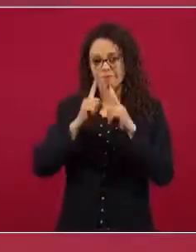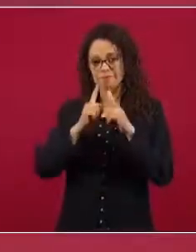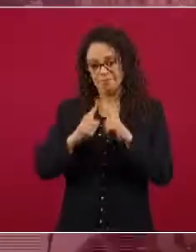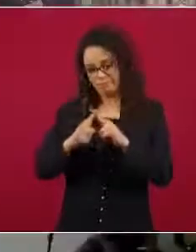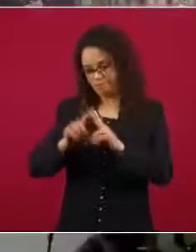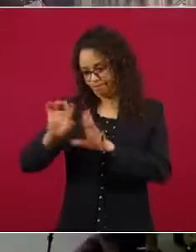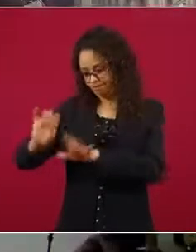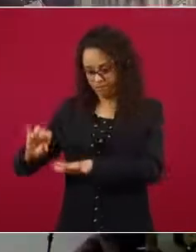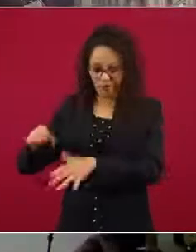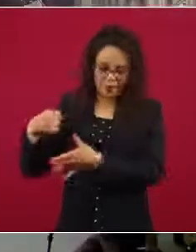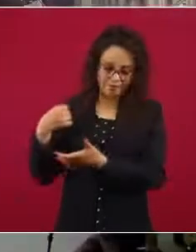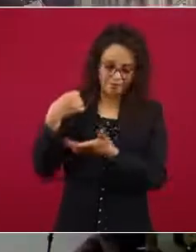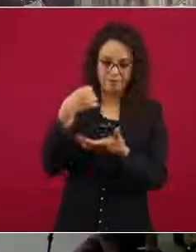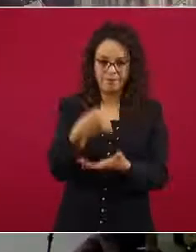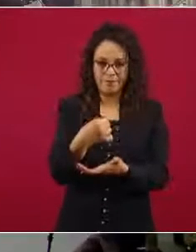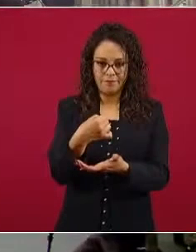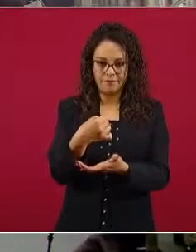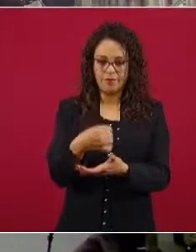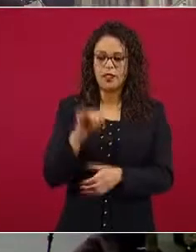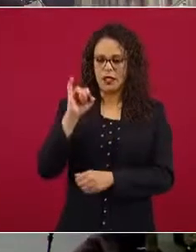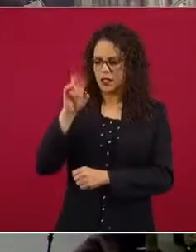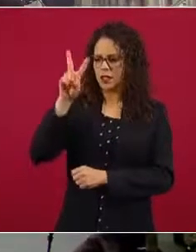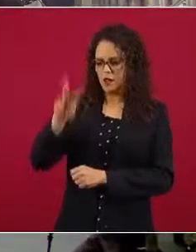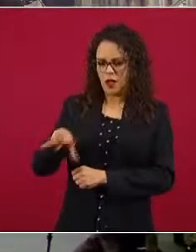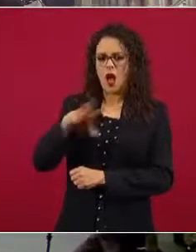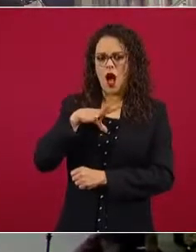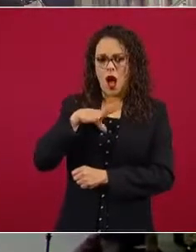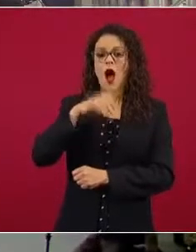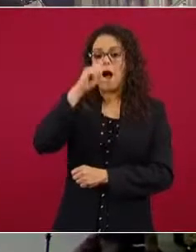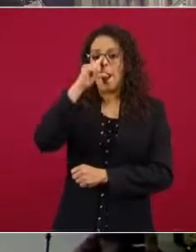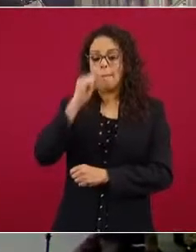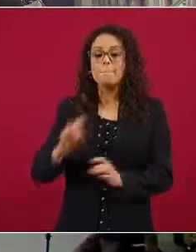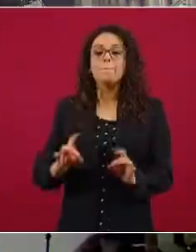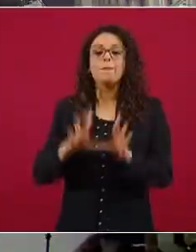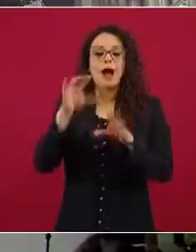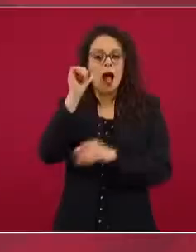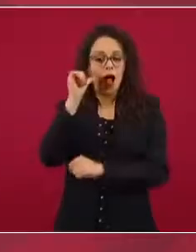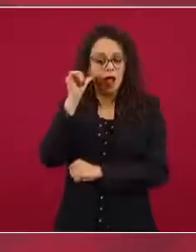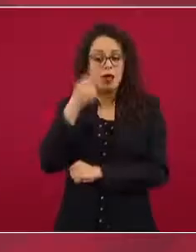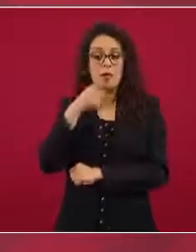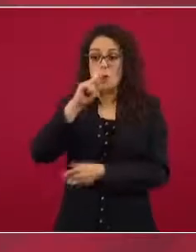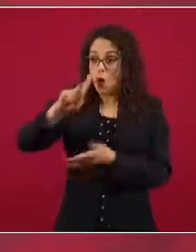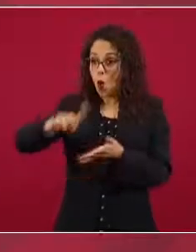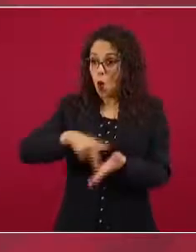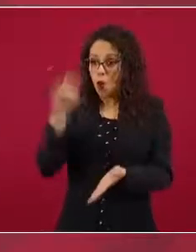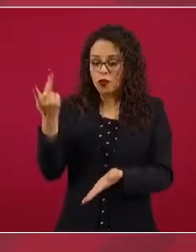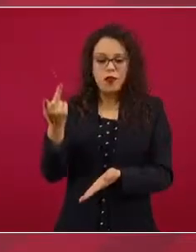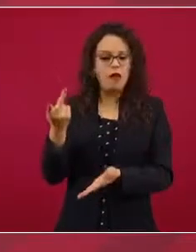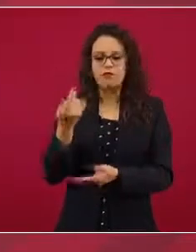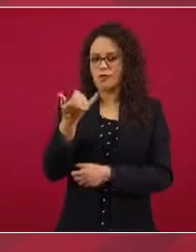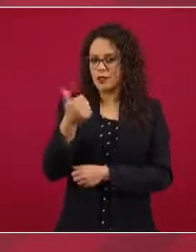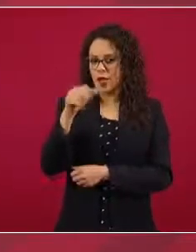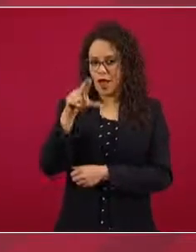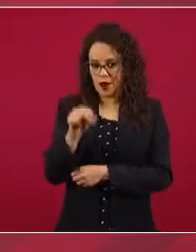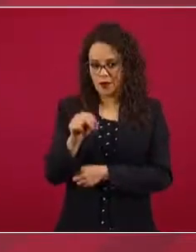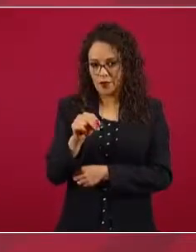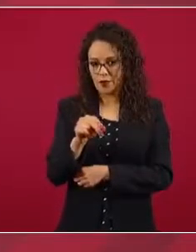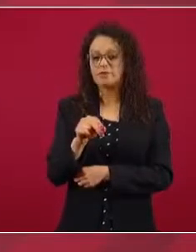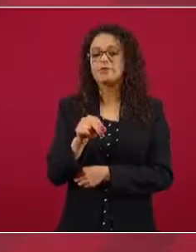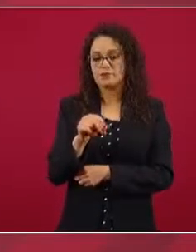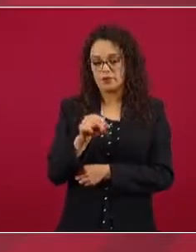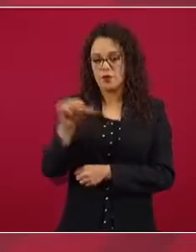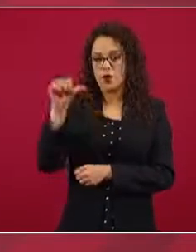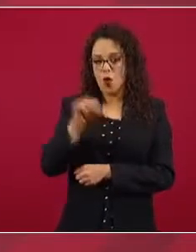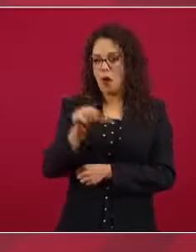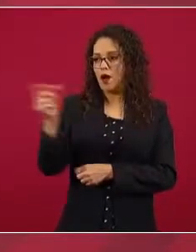Entonces, sí hubo esta falla, no se va a repetir y hoy se va a explicar muy bien de qué